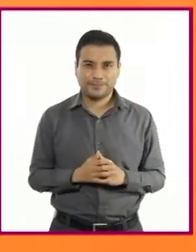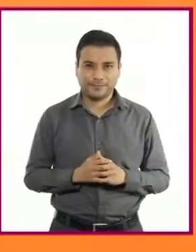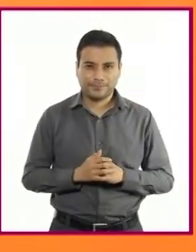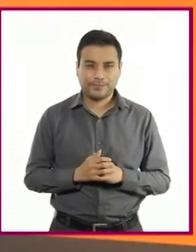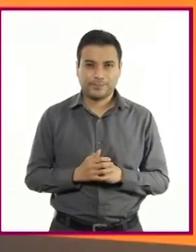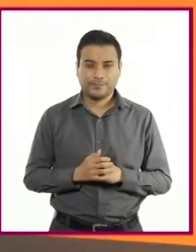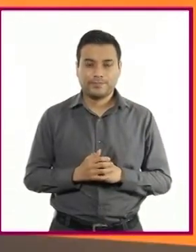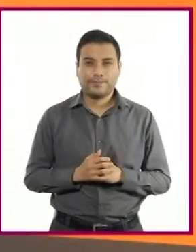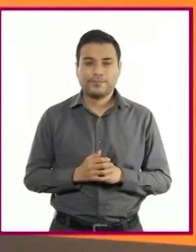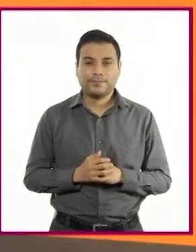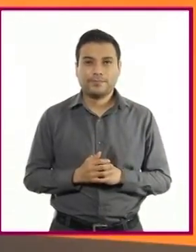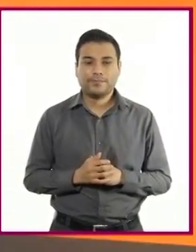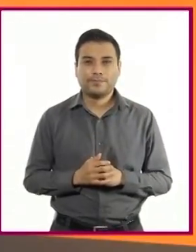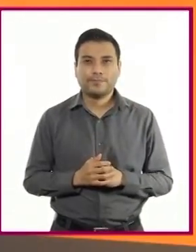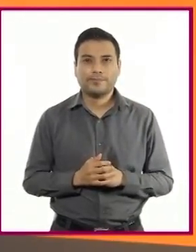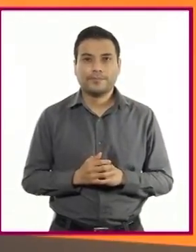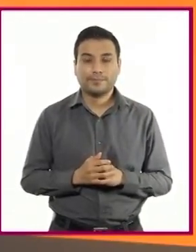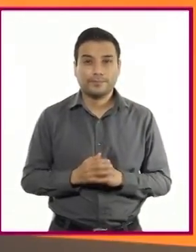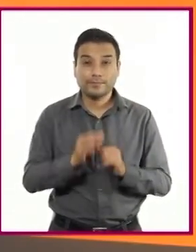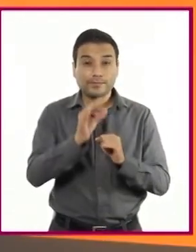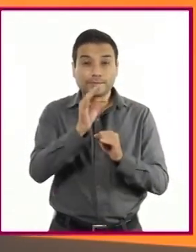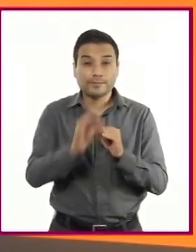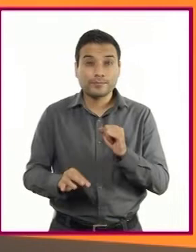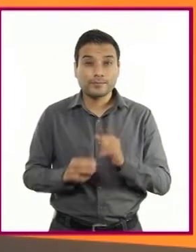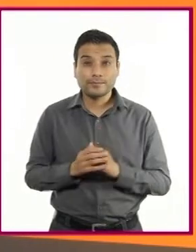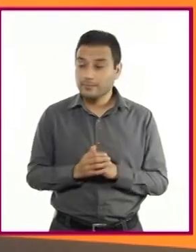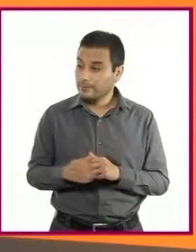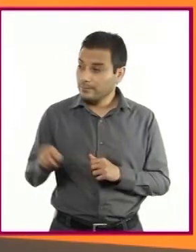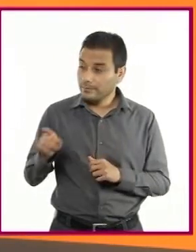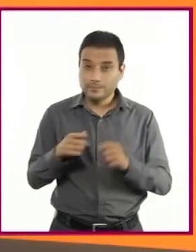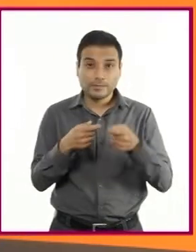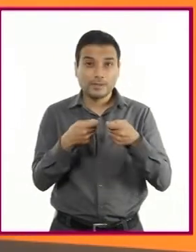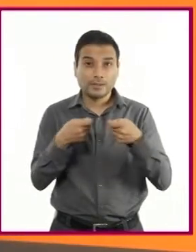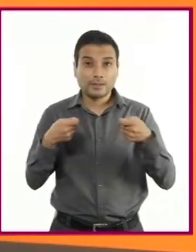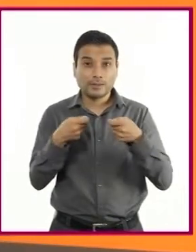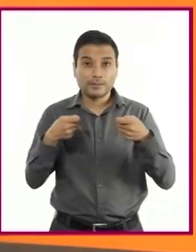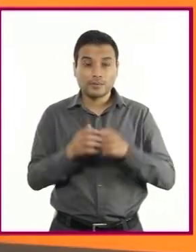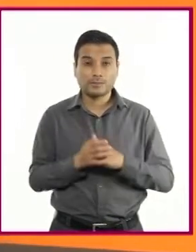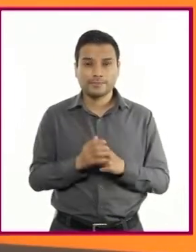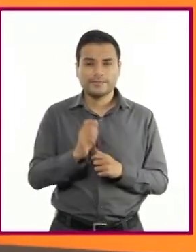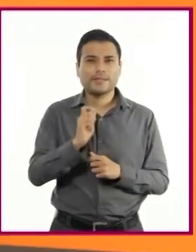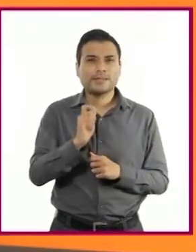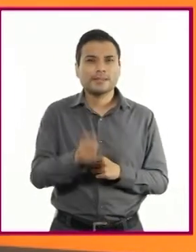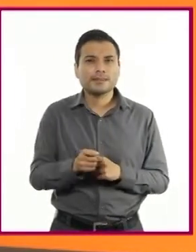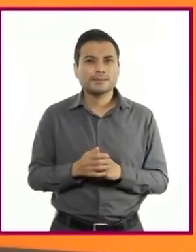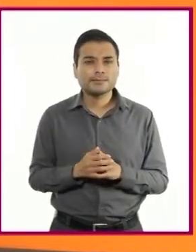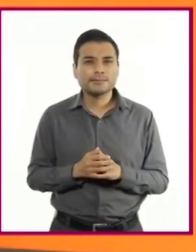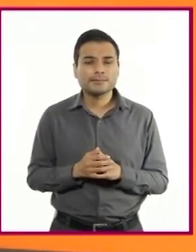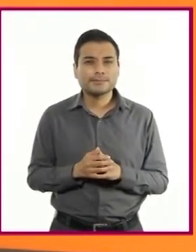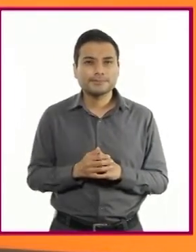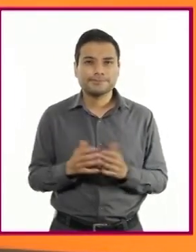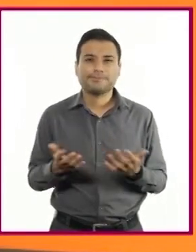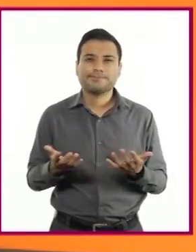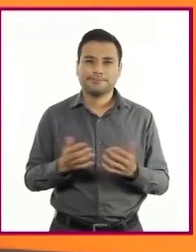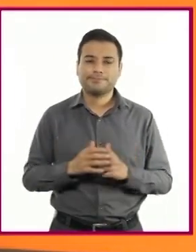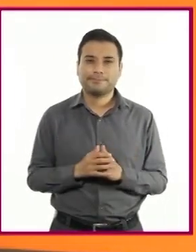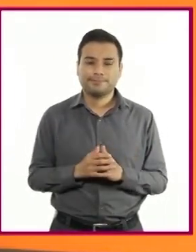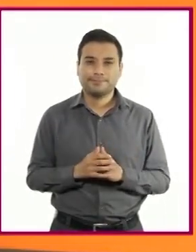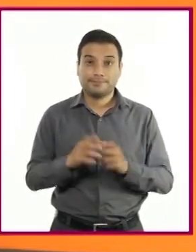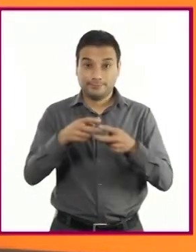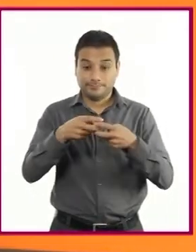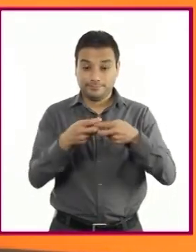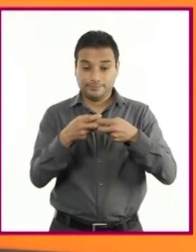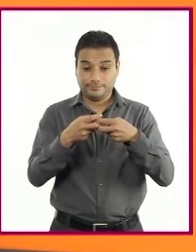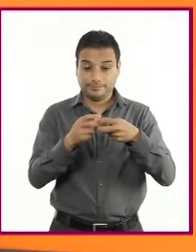posición. Y por último, los ligamentos, que son bandas fibrosas que mantienen la superficie